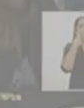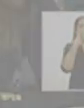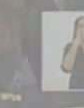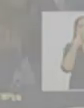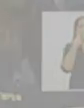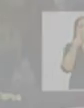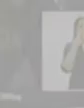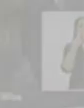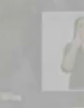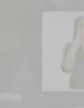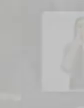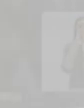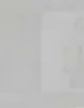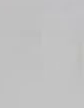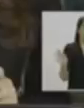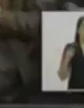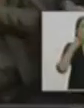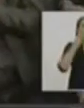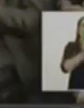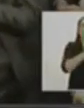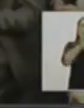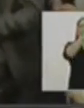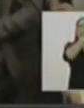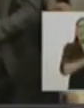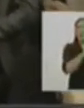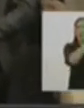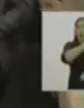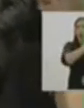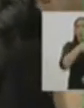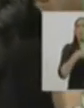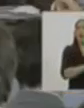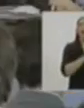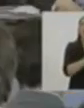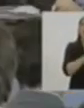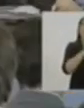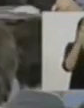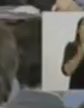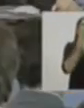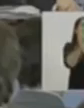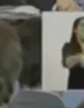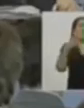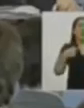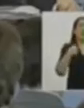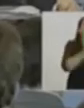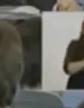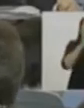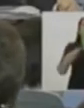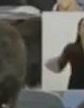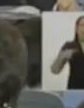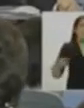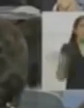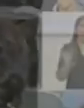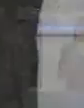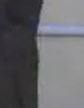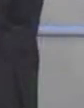Uh-huh. Es el empresario que parte de su ganancia se la devolvía a la familia Kirchner. A propósito, Margarita, de la